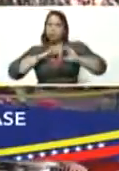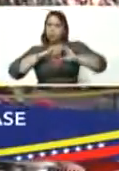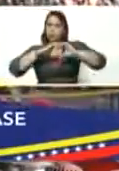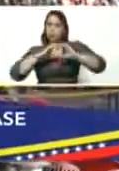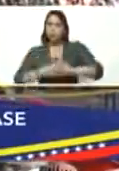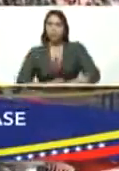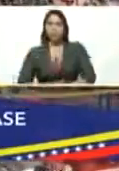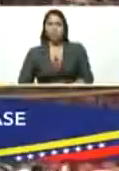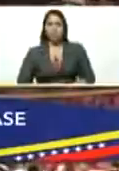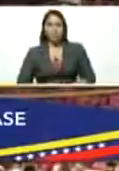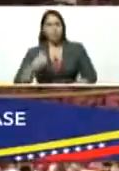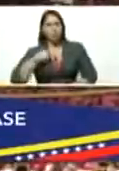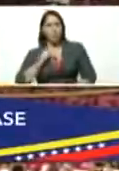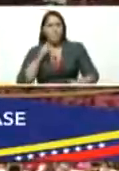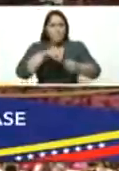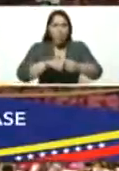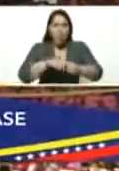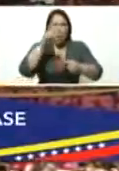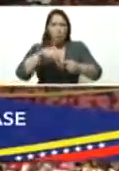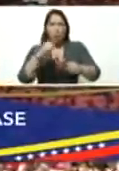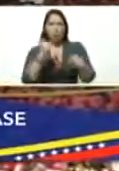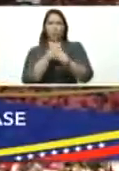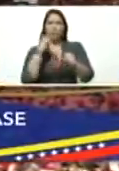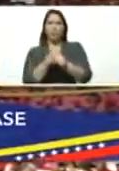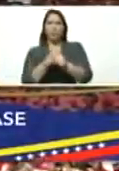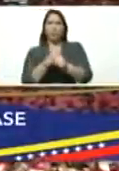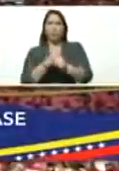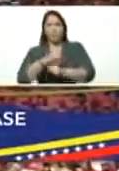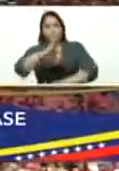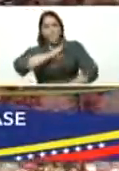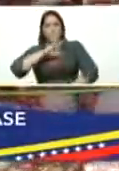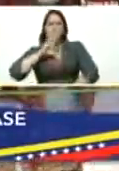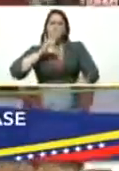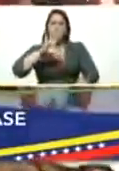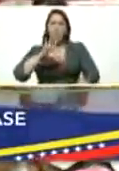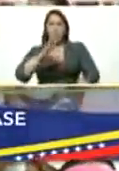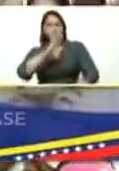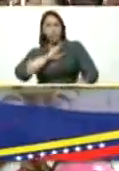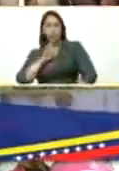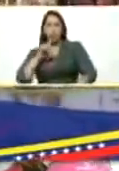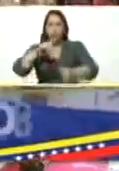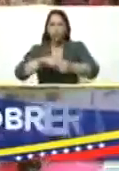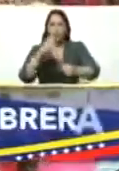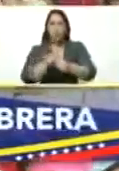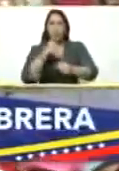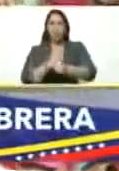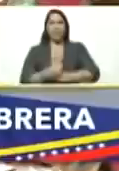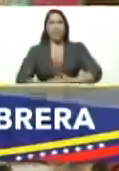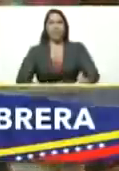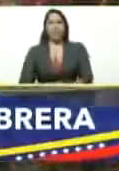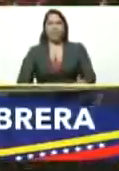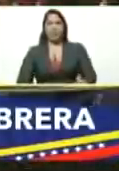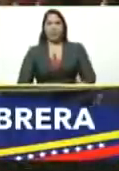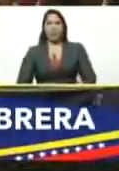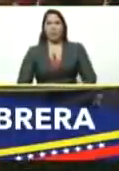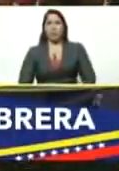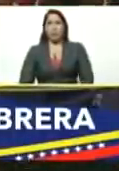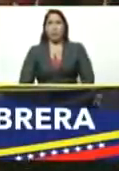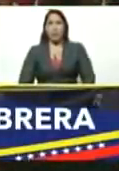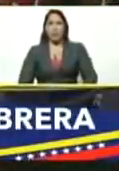yo pertenezco a la clase obrera de mi país pertenezco a la clase obrera de mi patria